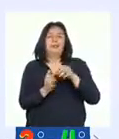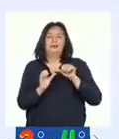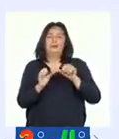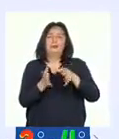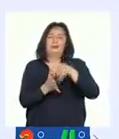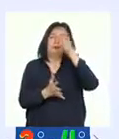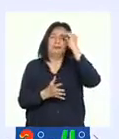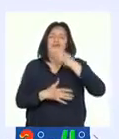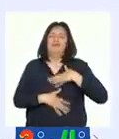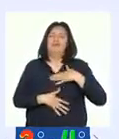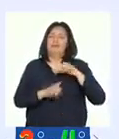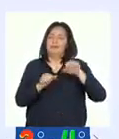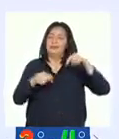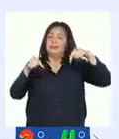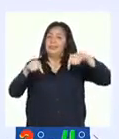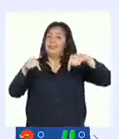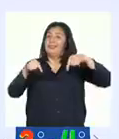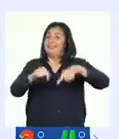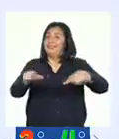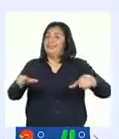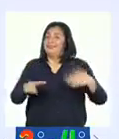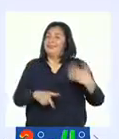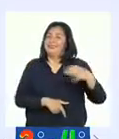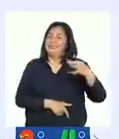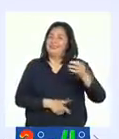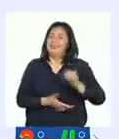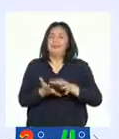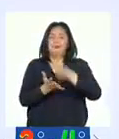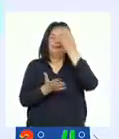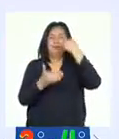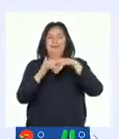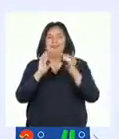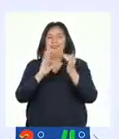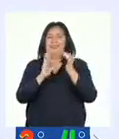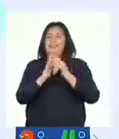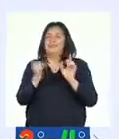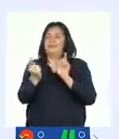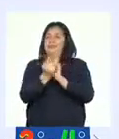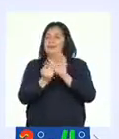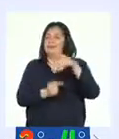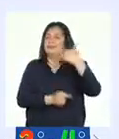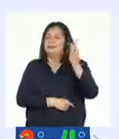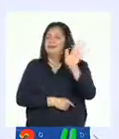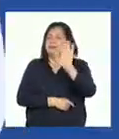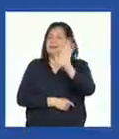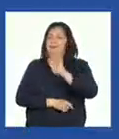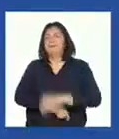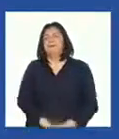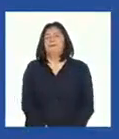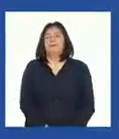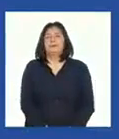y divirtiéndonos juntos aquí en su espacio de siempre, Aprendo en Casa. Nos vemos. Chao, chao.